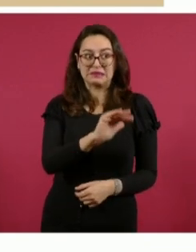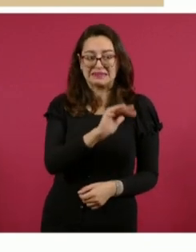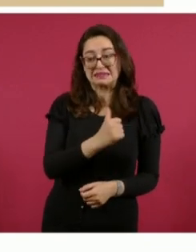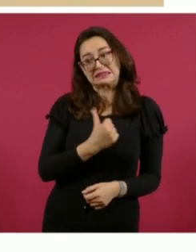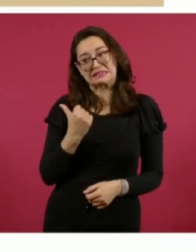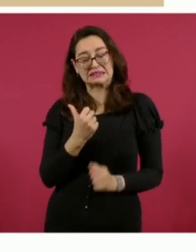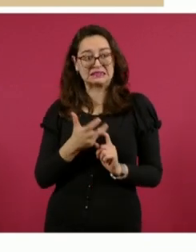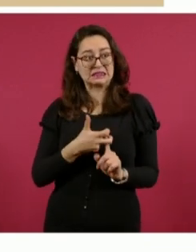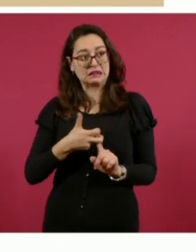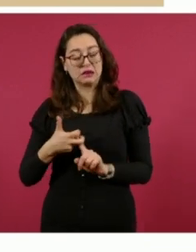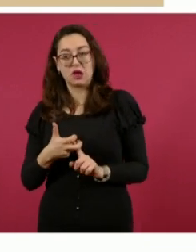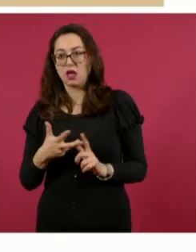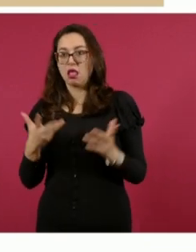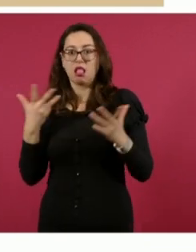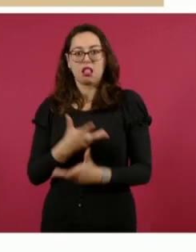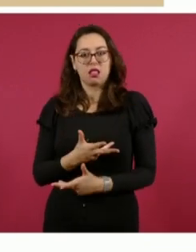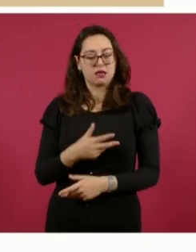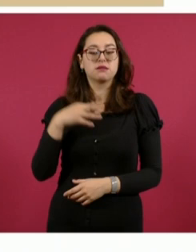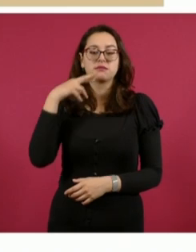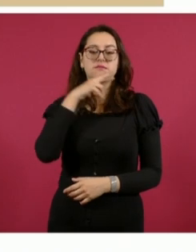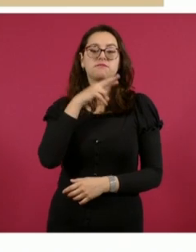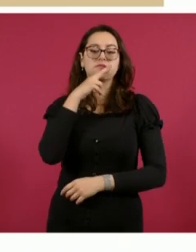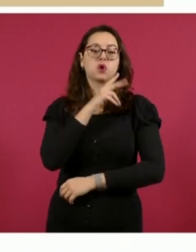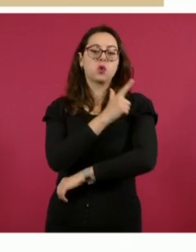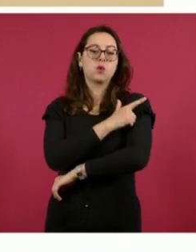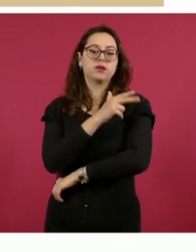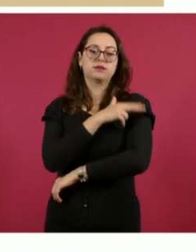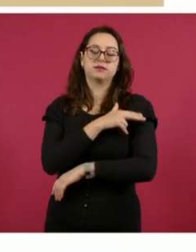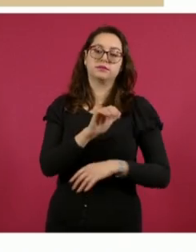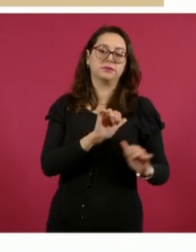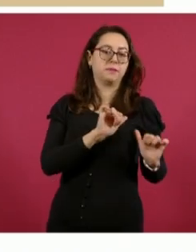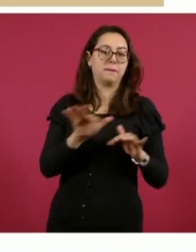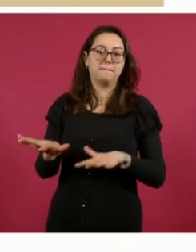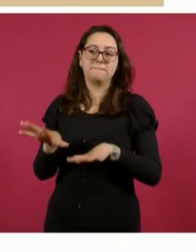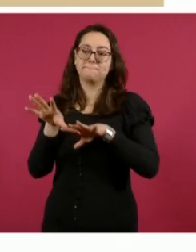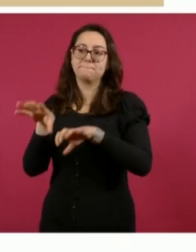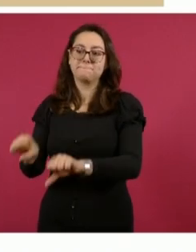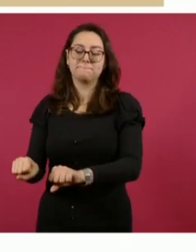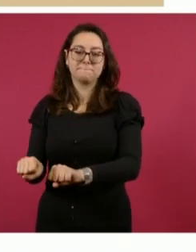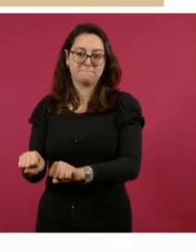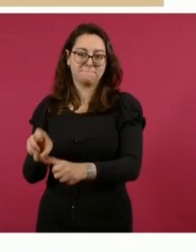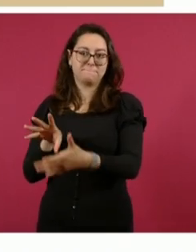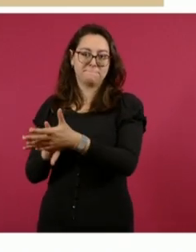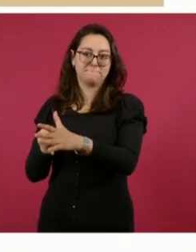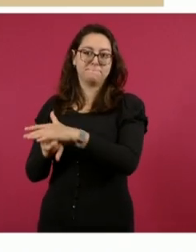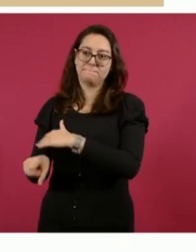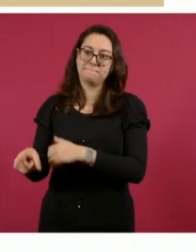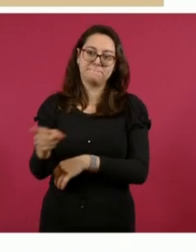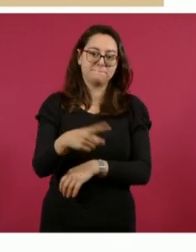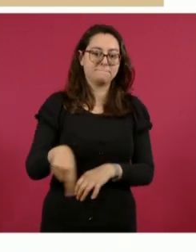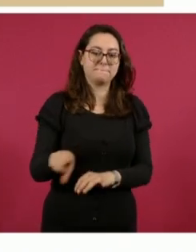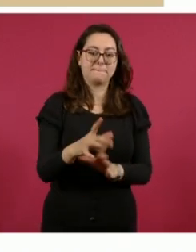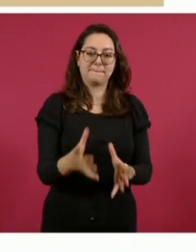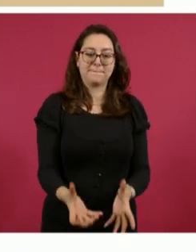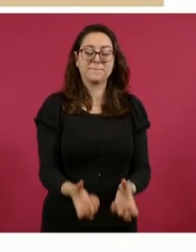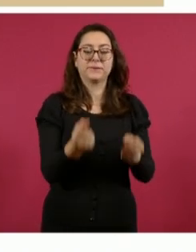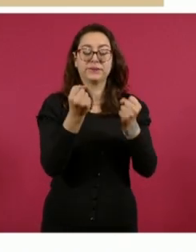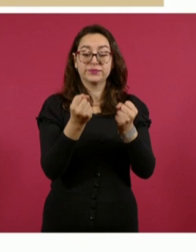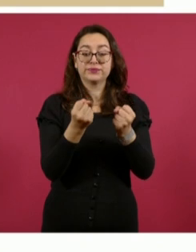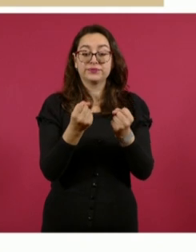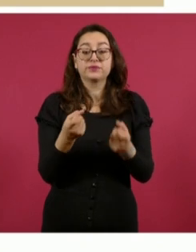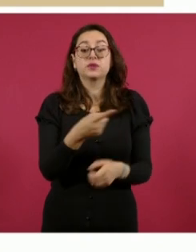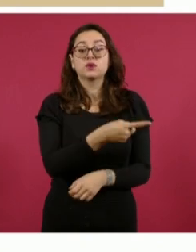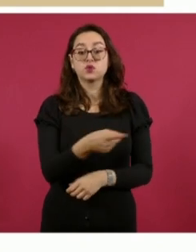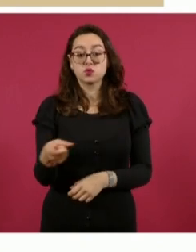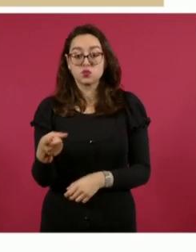la Policía Estatal, quienes lograron rescatarlas y detener a los hoy imputados. En ese anexo, las víctimas eran obligadas